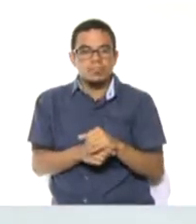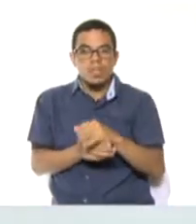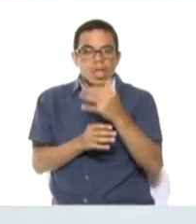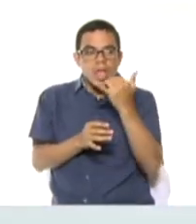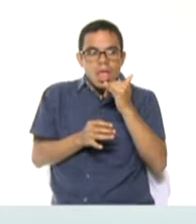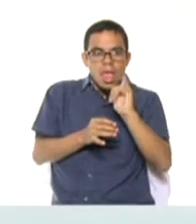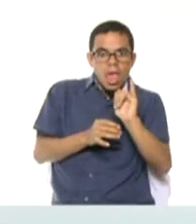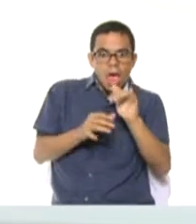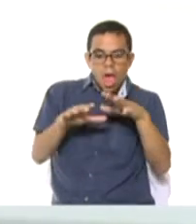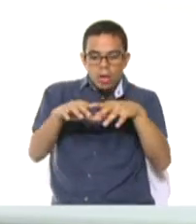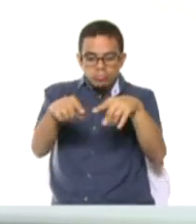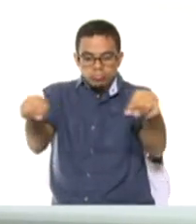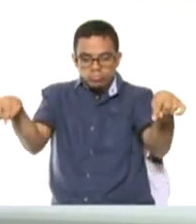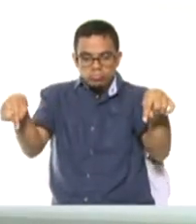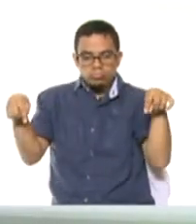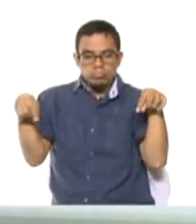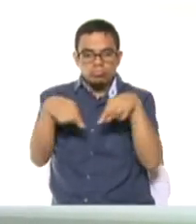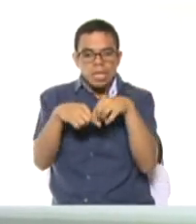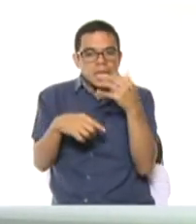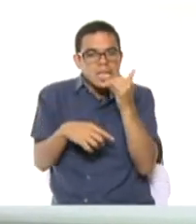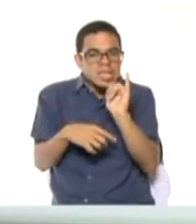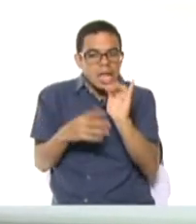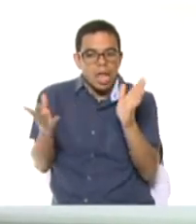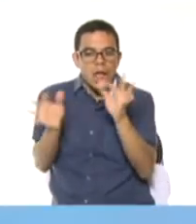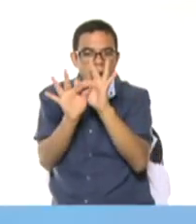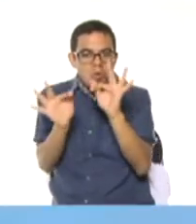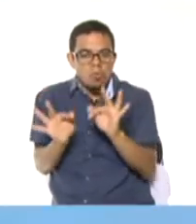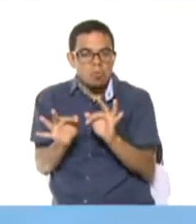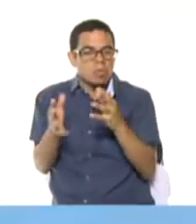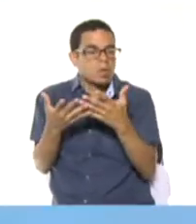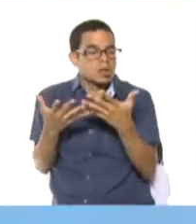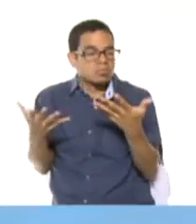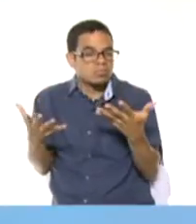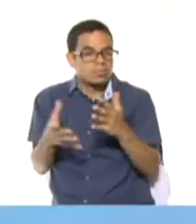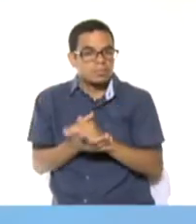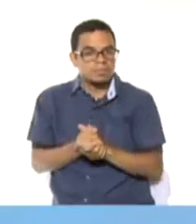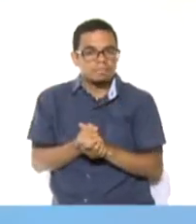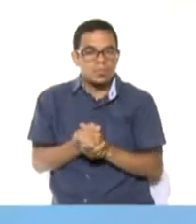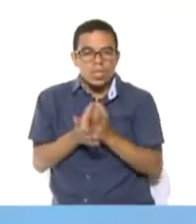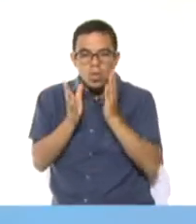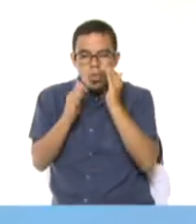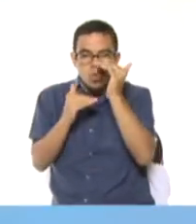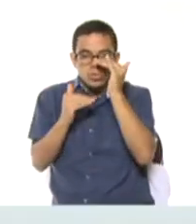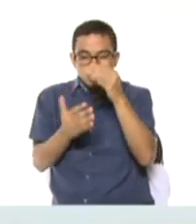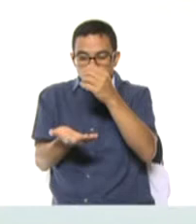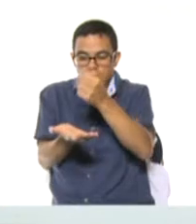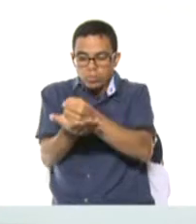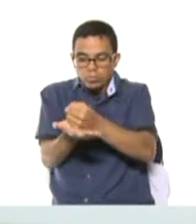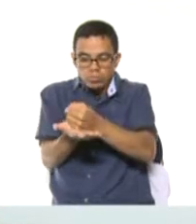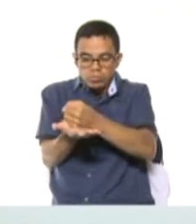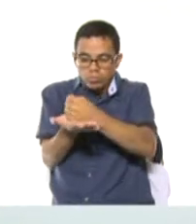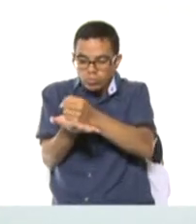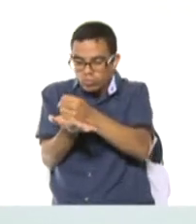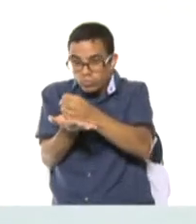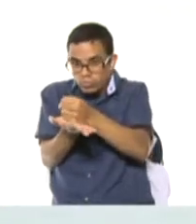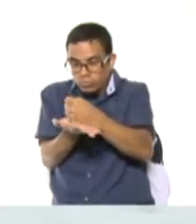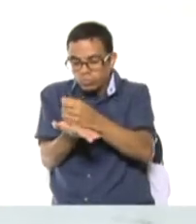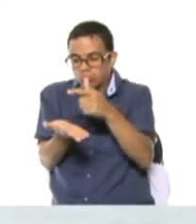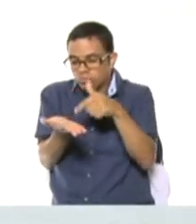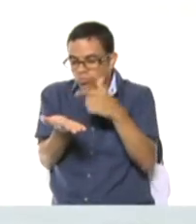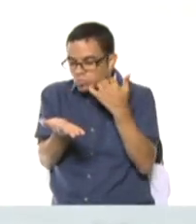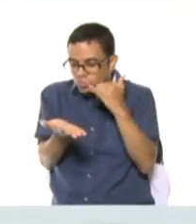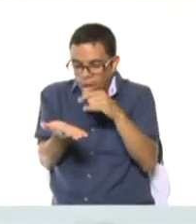Atentos para que pueda salir la huella. O lograr